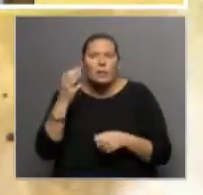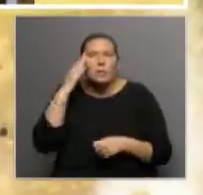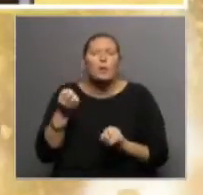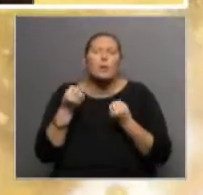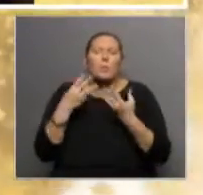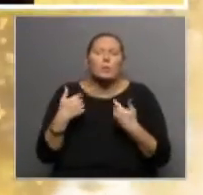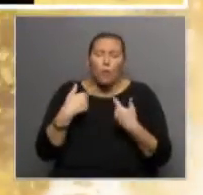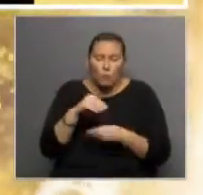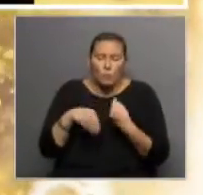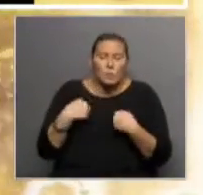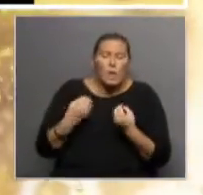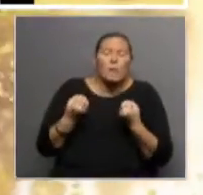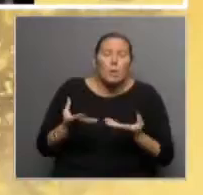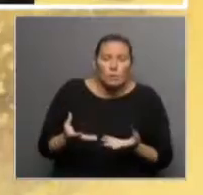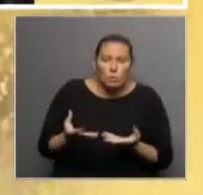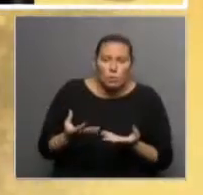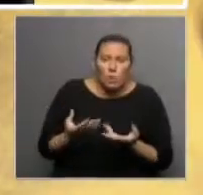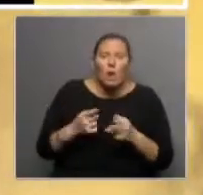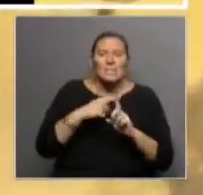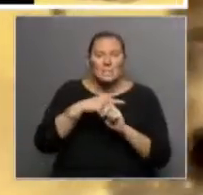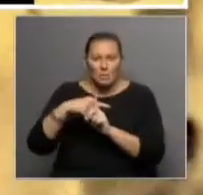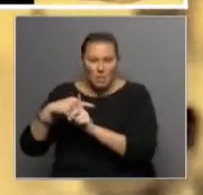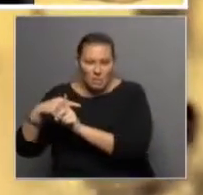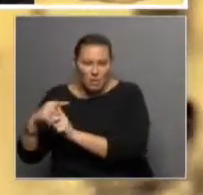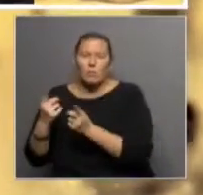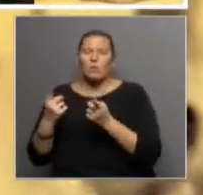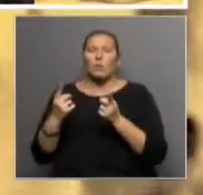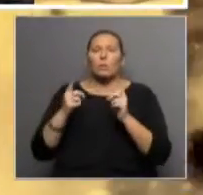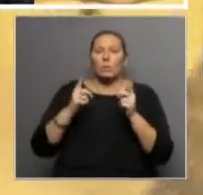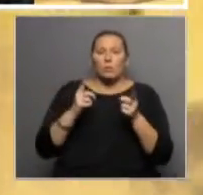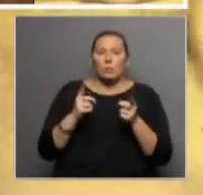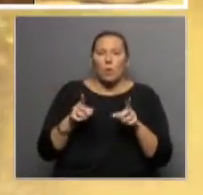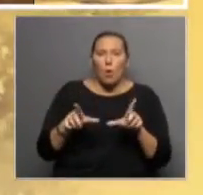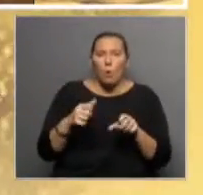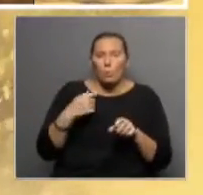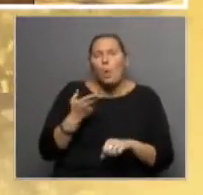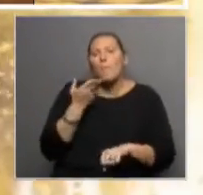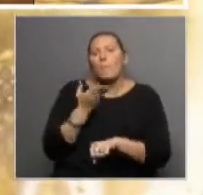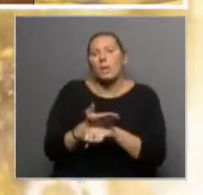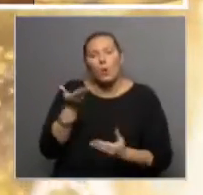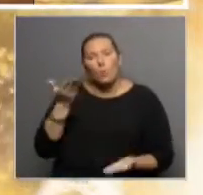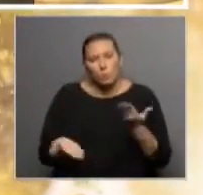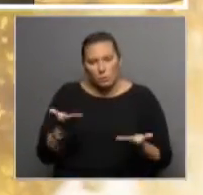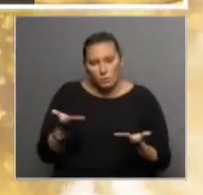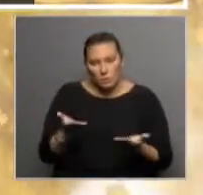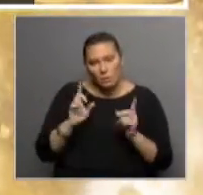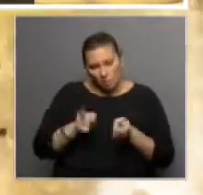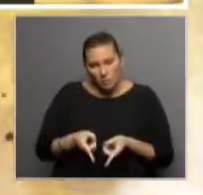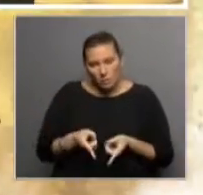con su ser querido, llevarlo a un cementerio y, por supuesto, exigir justicia, que es la otra cara de la